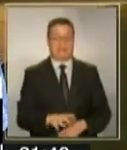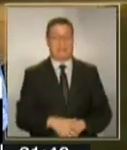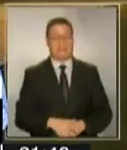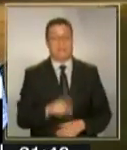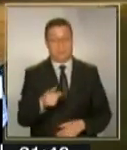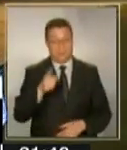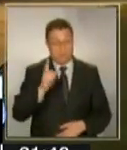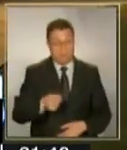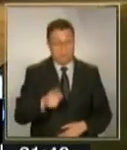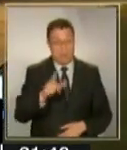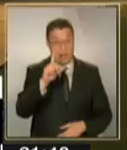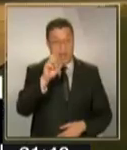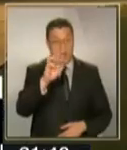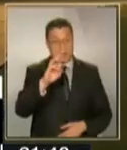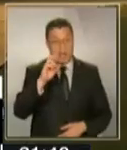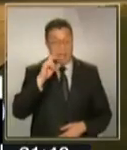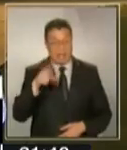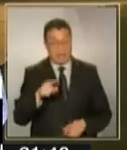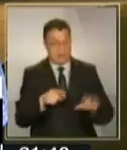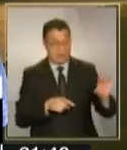Carlos Larraín que él estuviera en la mesa?